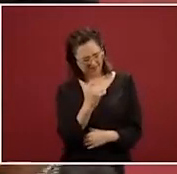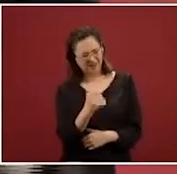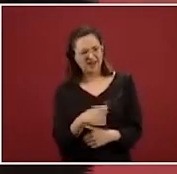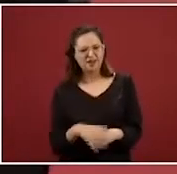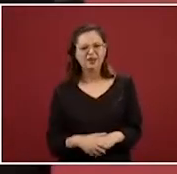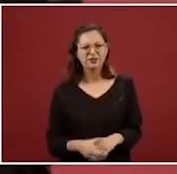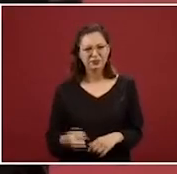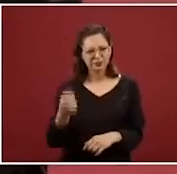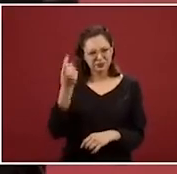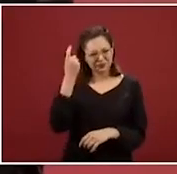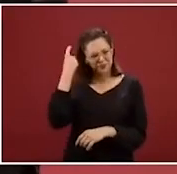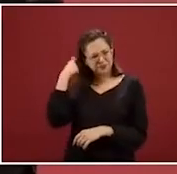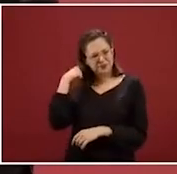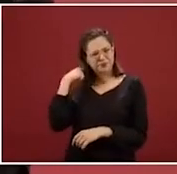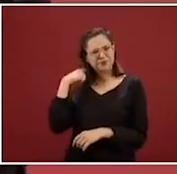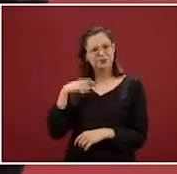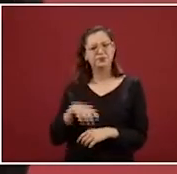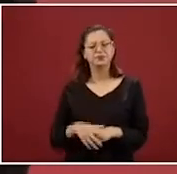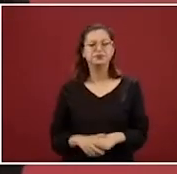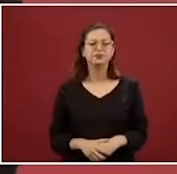Y fue cuando